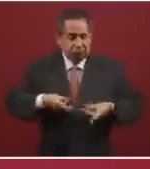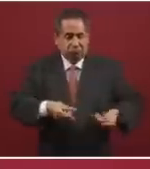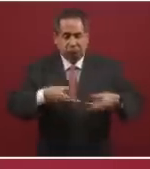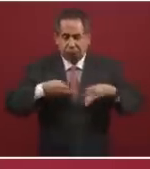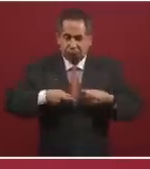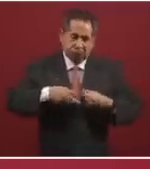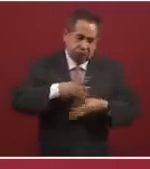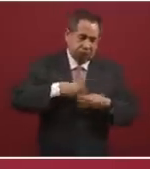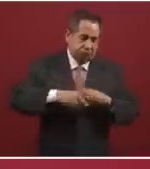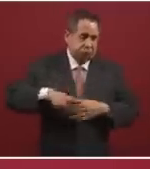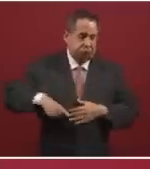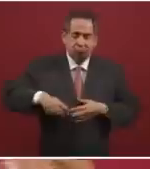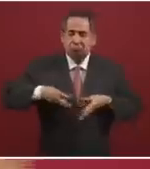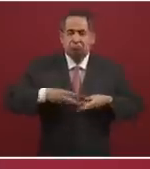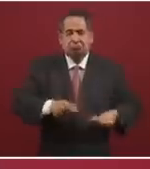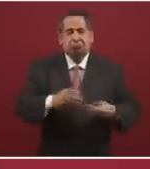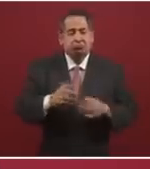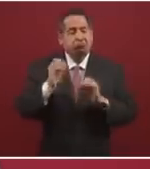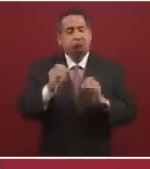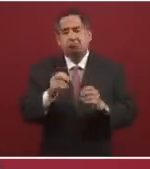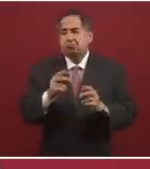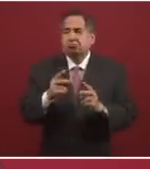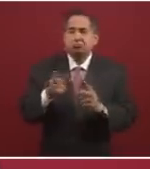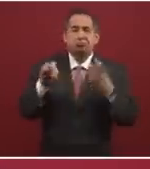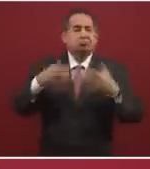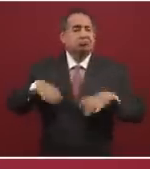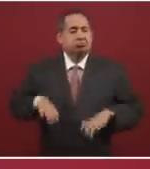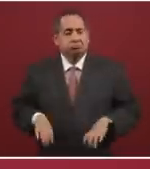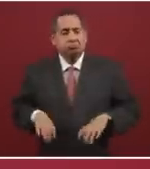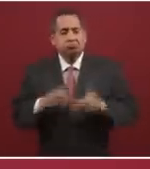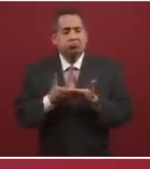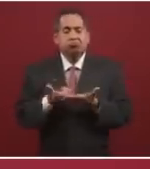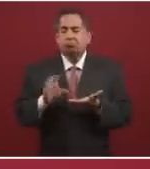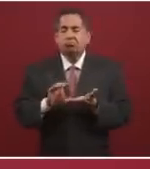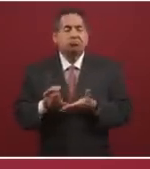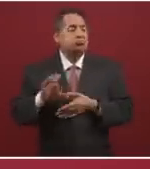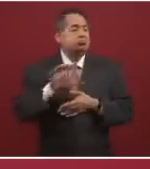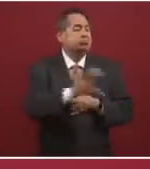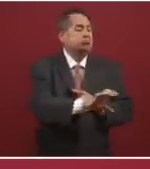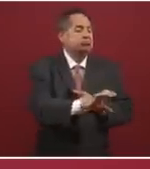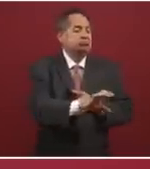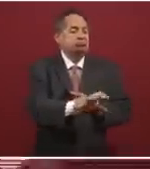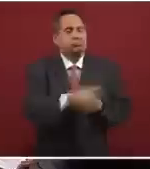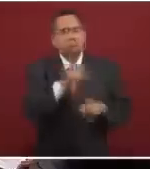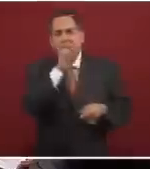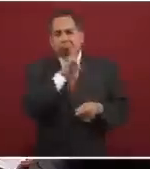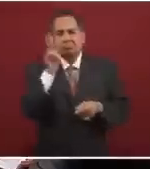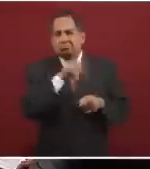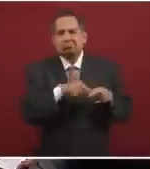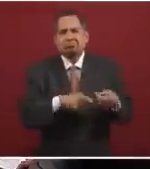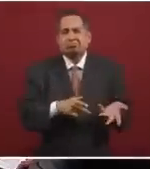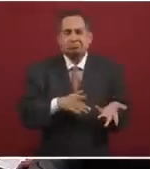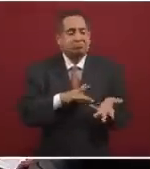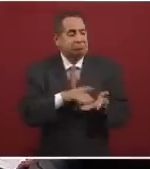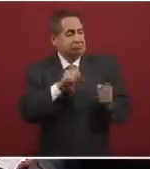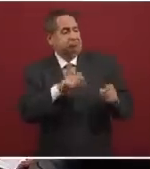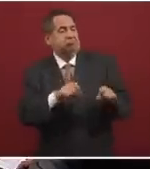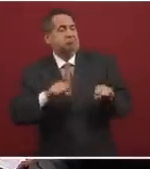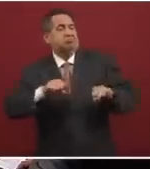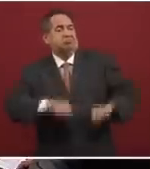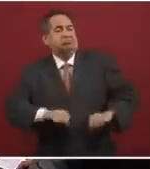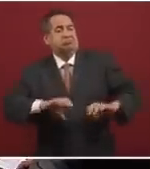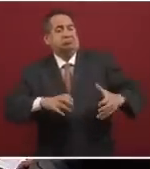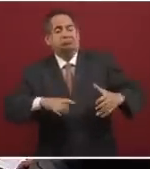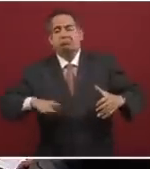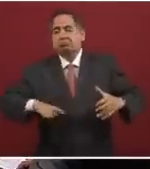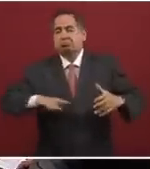se quedaba en el gobierno. O se lo robaban o se destinaba a mantener